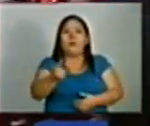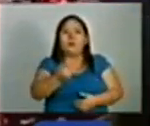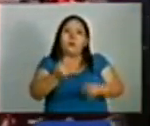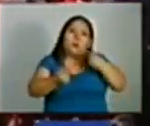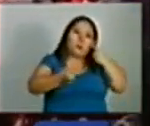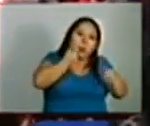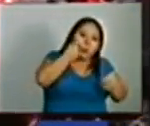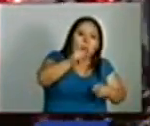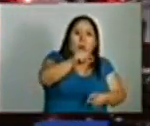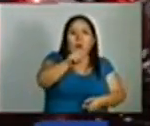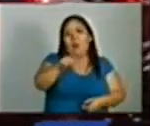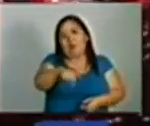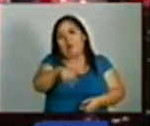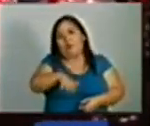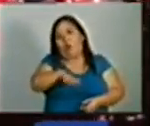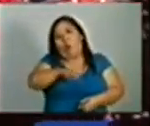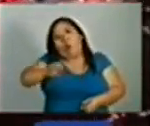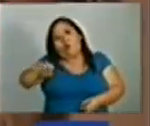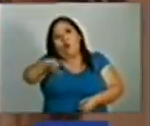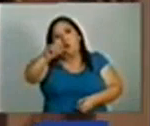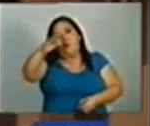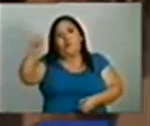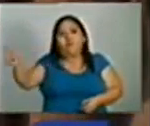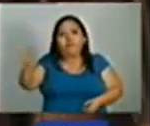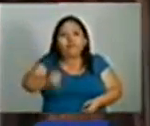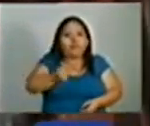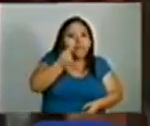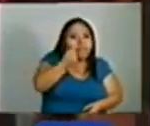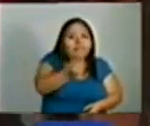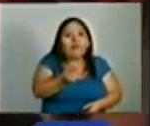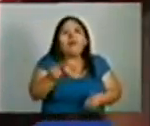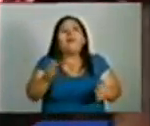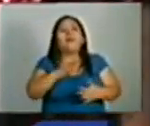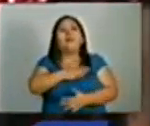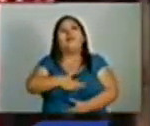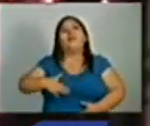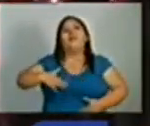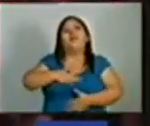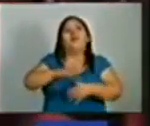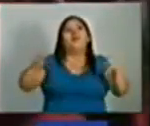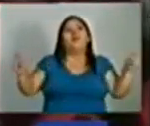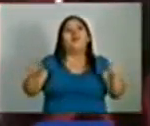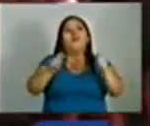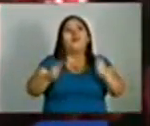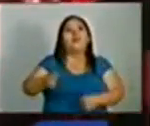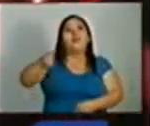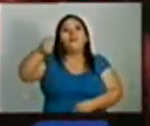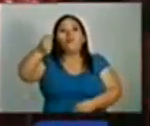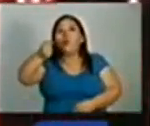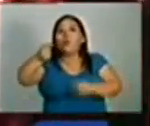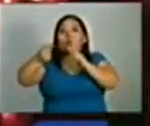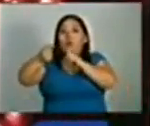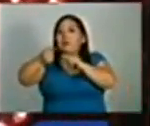turistas nacionales como extranjeros, se han acercado a ese lugar para disfrutar del Festival de los Farolitos